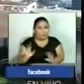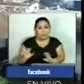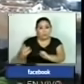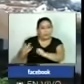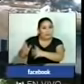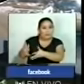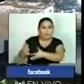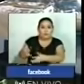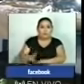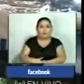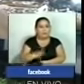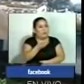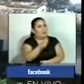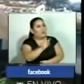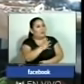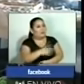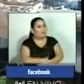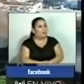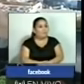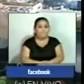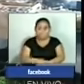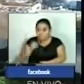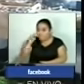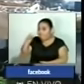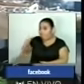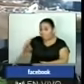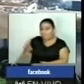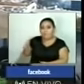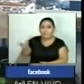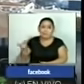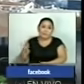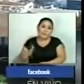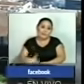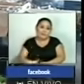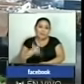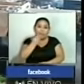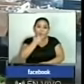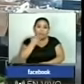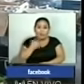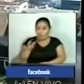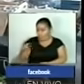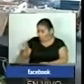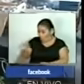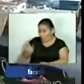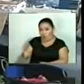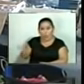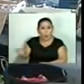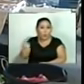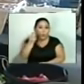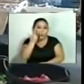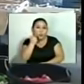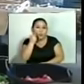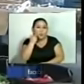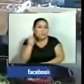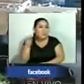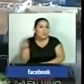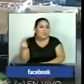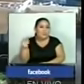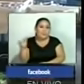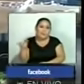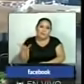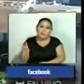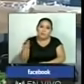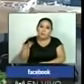acá. ¿De cuánto estamos hablando en eso? Bueno, pues la verdad en productos, solamente en productos, se